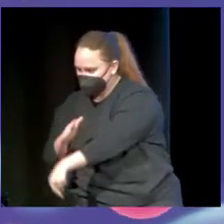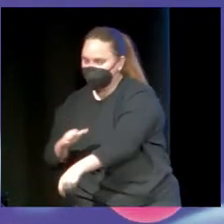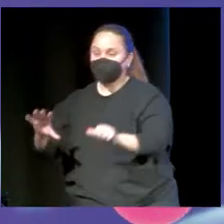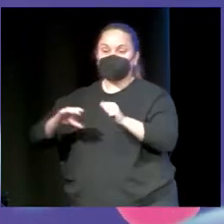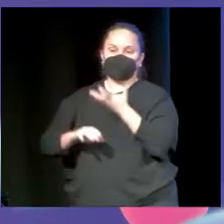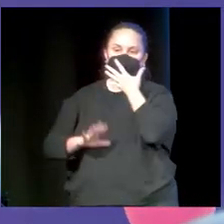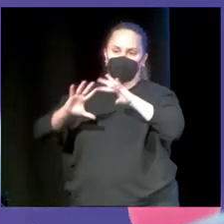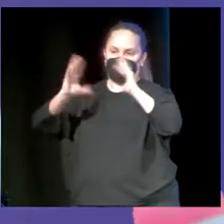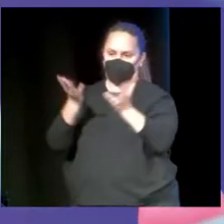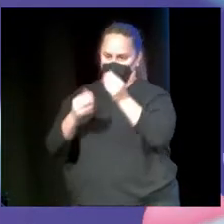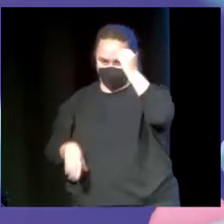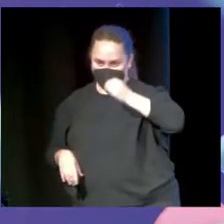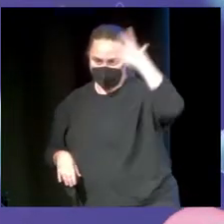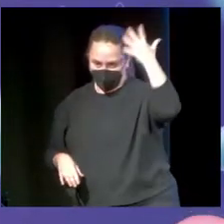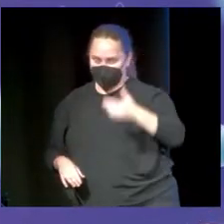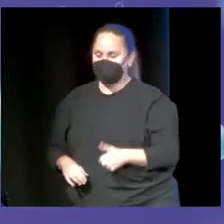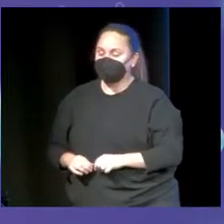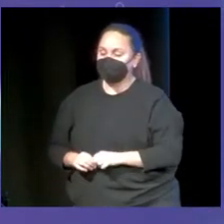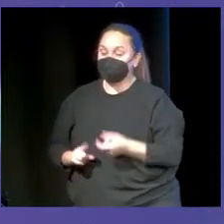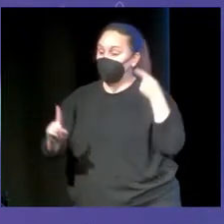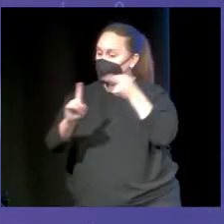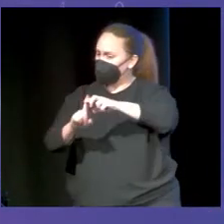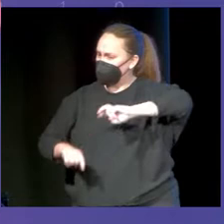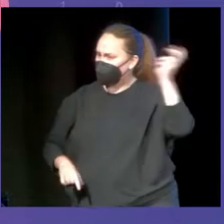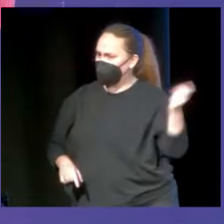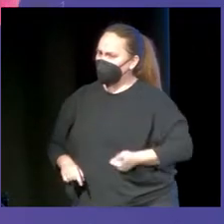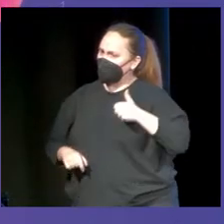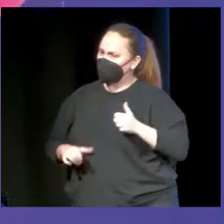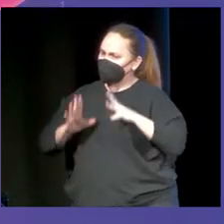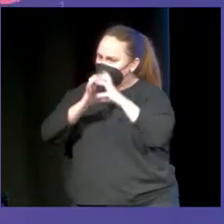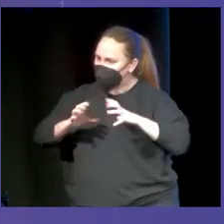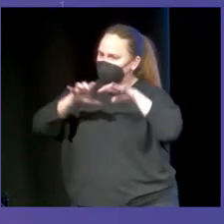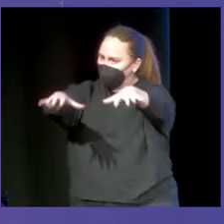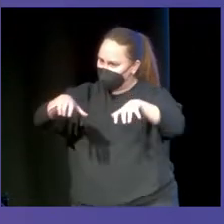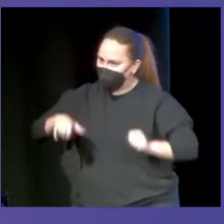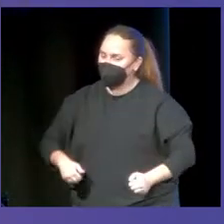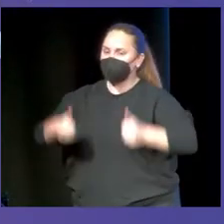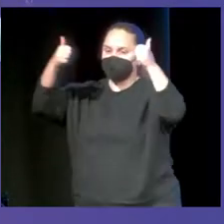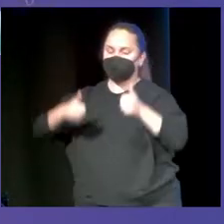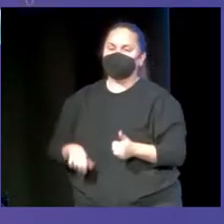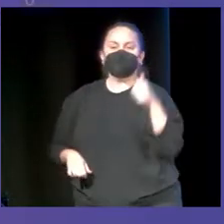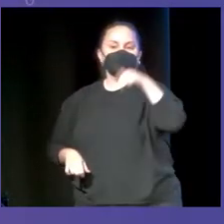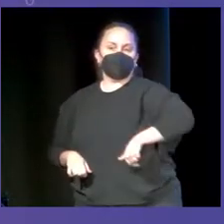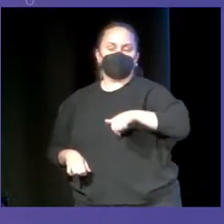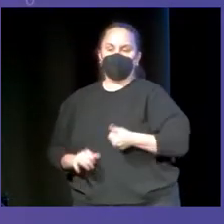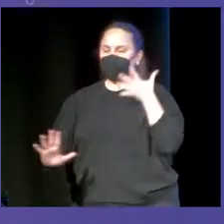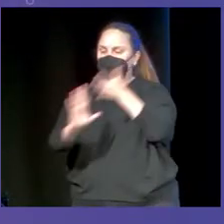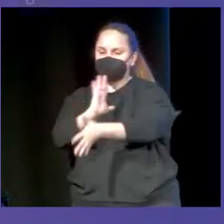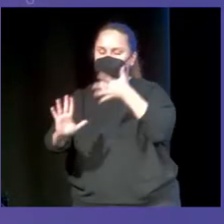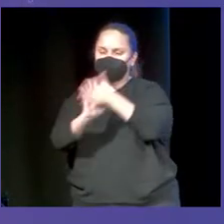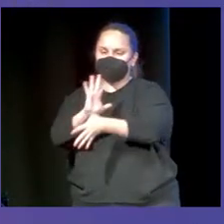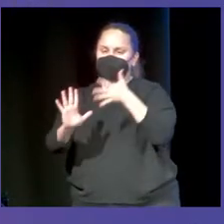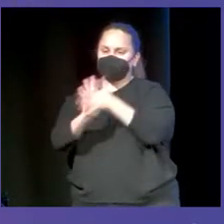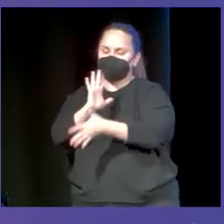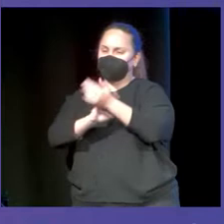y bueno y sobre todo también otro objetivo todavía más ambicioso y es esto va a ser la comidilla de todas las